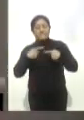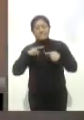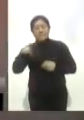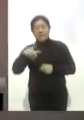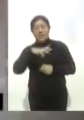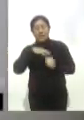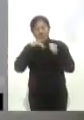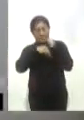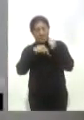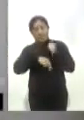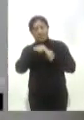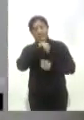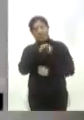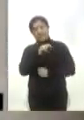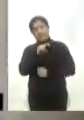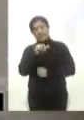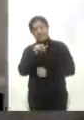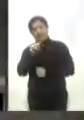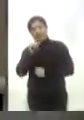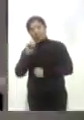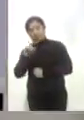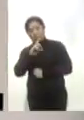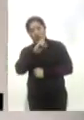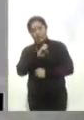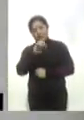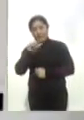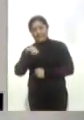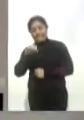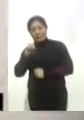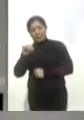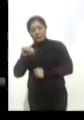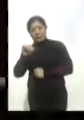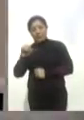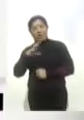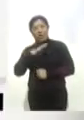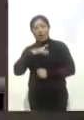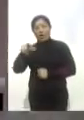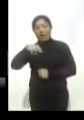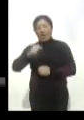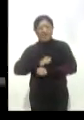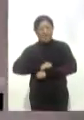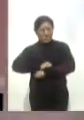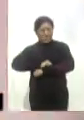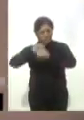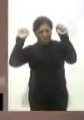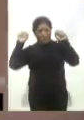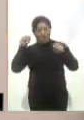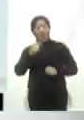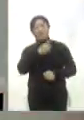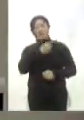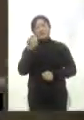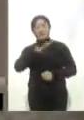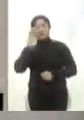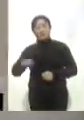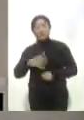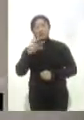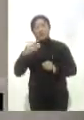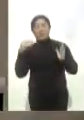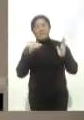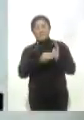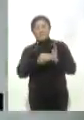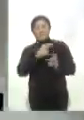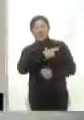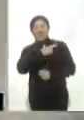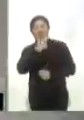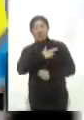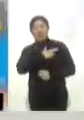el nitrato de amonio que provocó una enorme explosión. Las explosiones en Beirut han dejado al menos 100 muertos, 4.000 heridos, destrucción e incontables